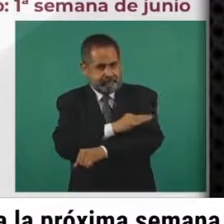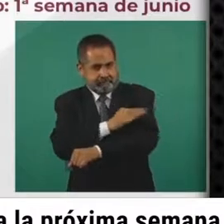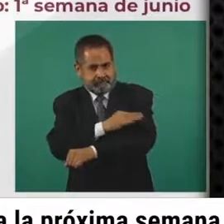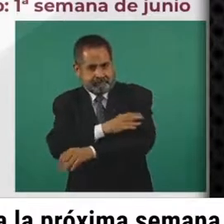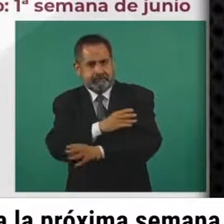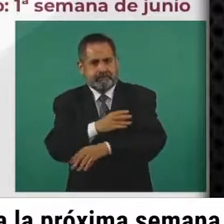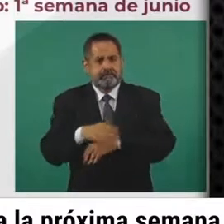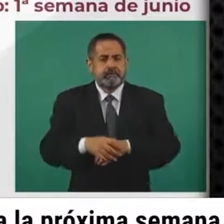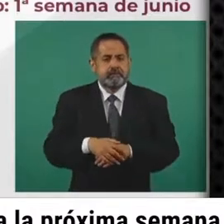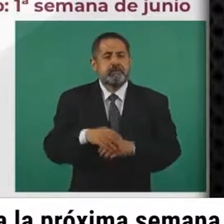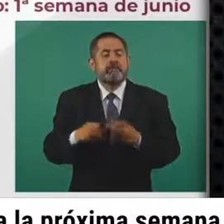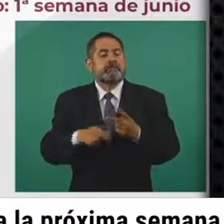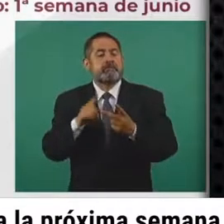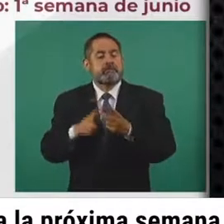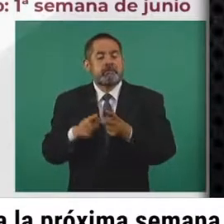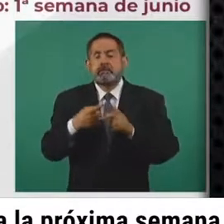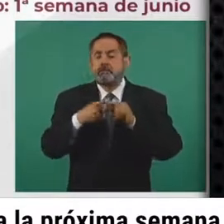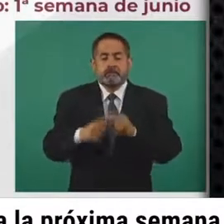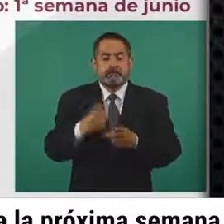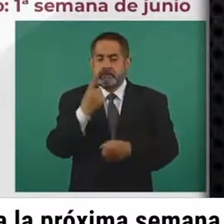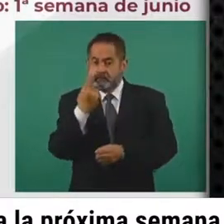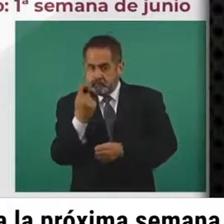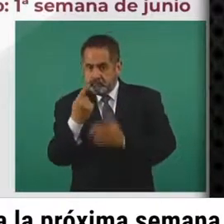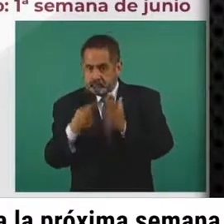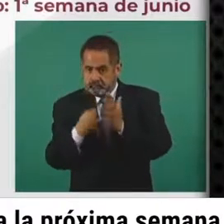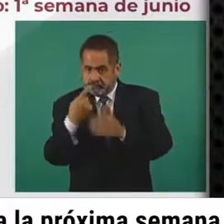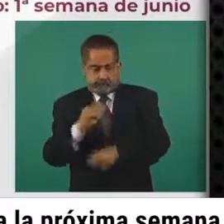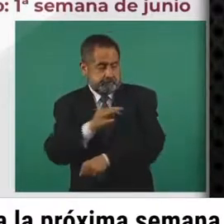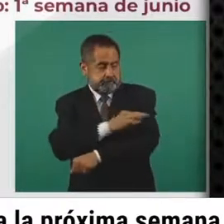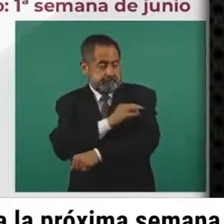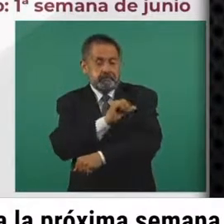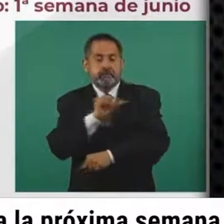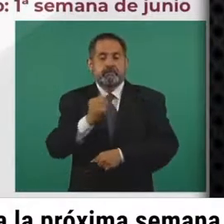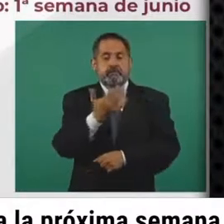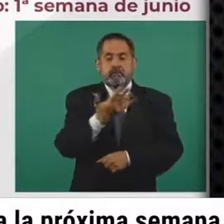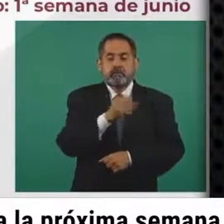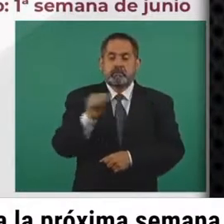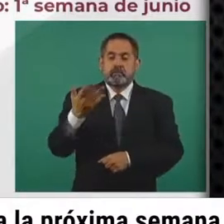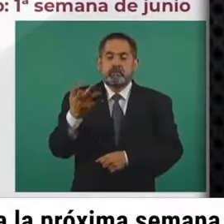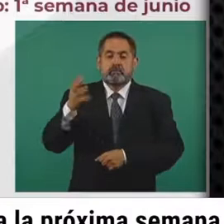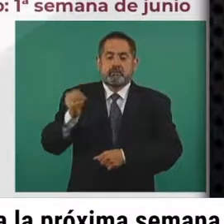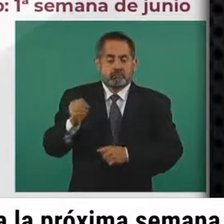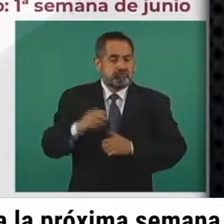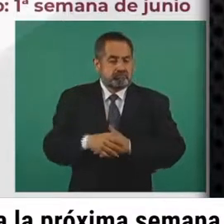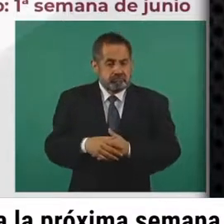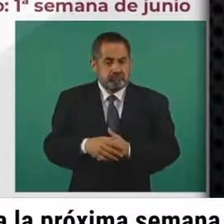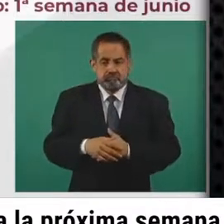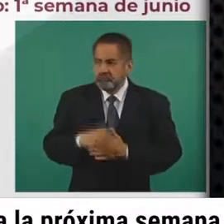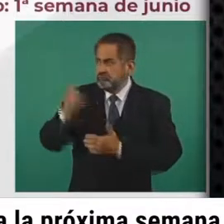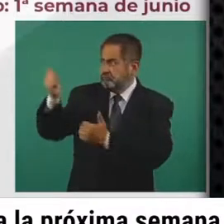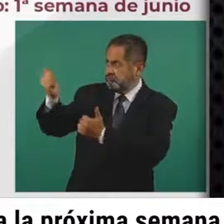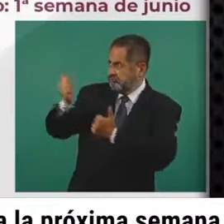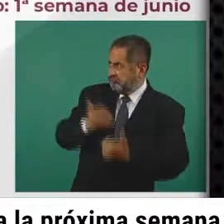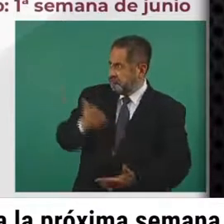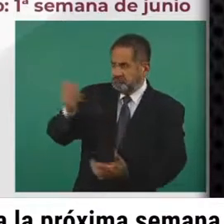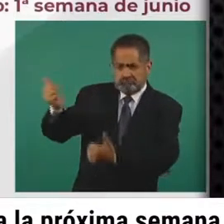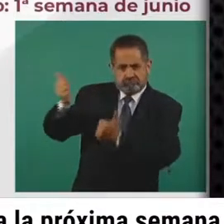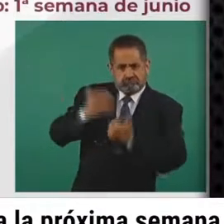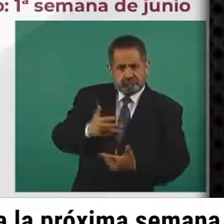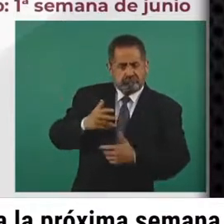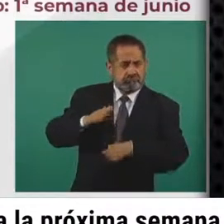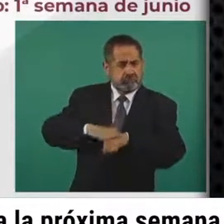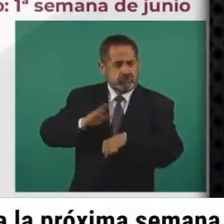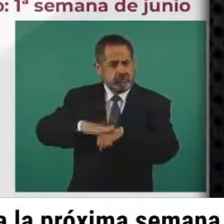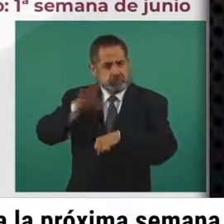del Centro Nacional de Programas Preventivos y Control de Enfermedades, anunció esta mañana que a partir de la próxima semana, es decir, durante